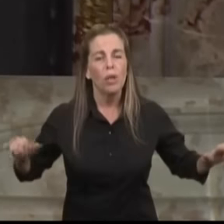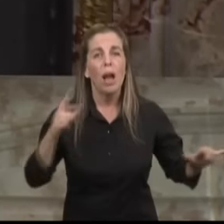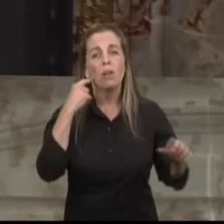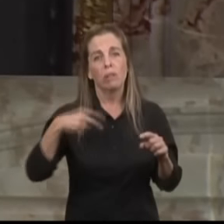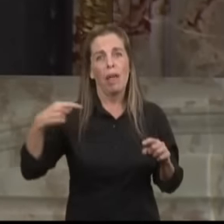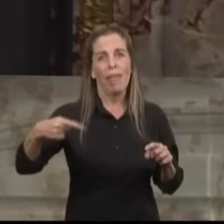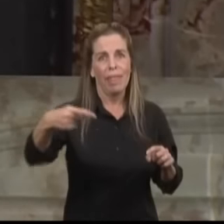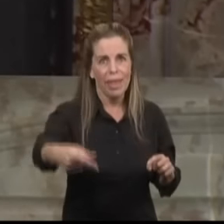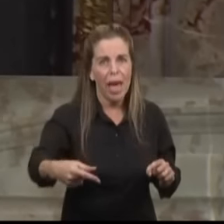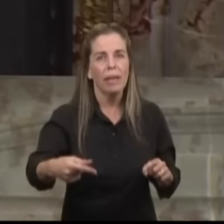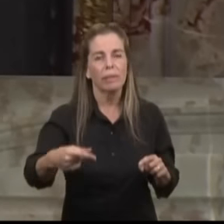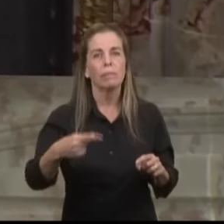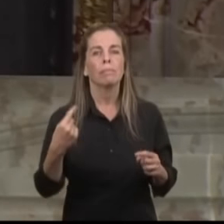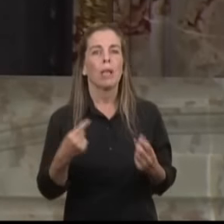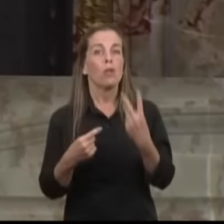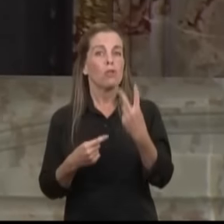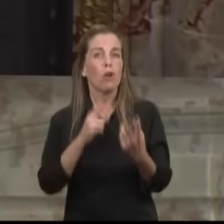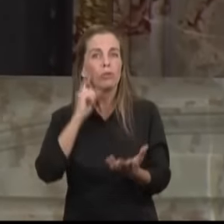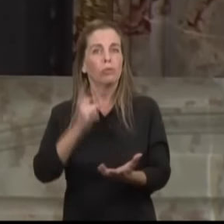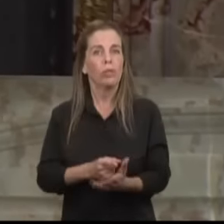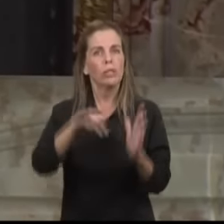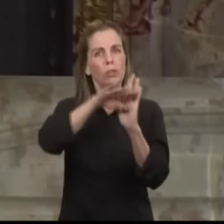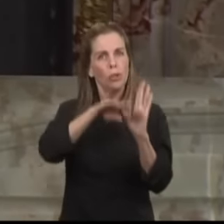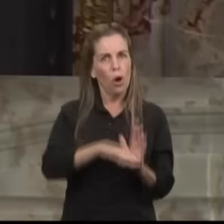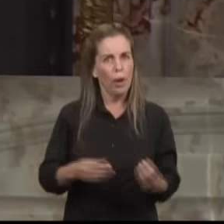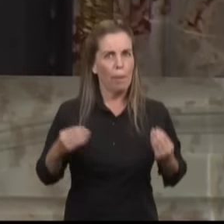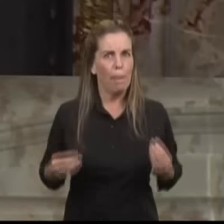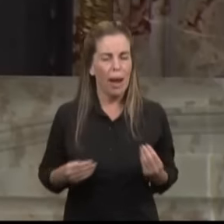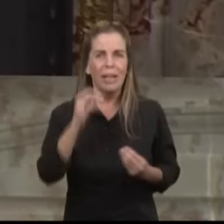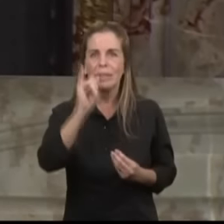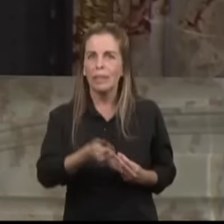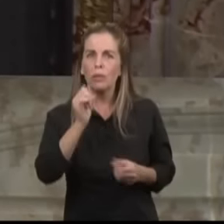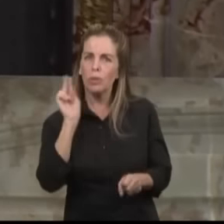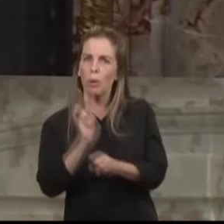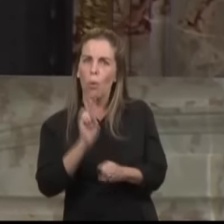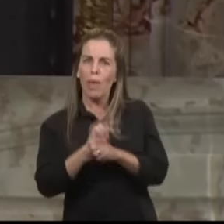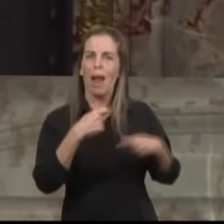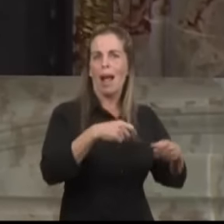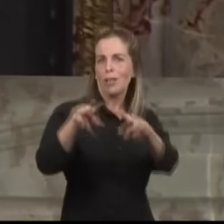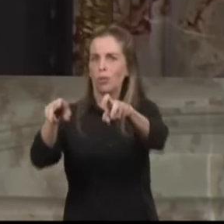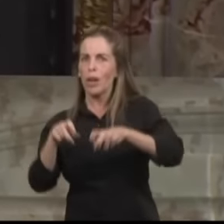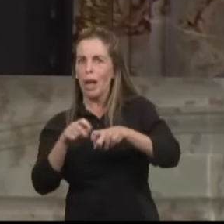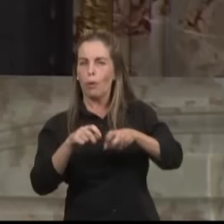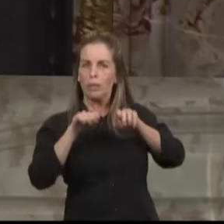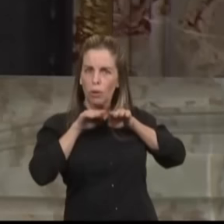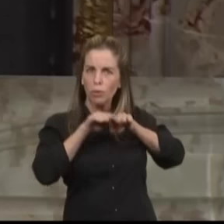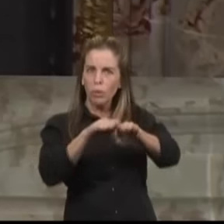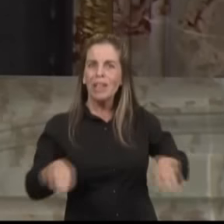días estaremos tomando 2 medidas para amurallar el déficit cero y la política monetaria de este